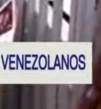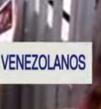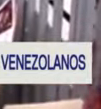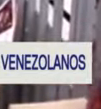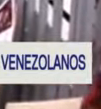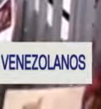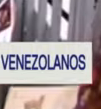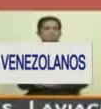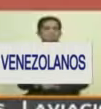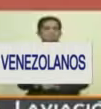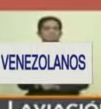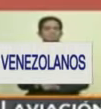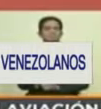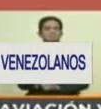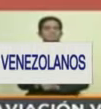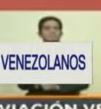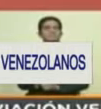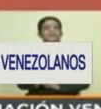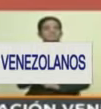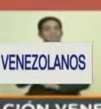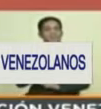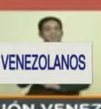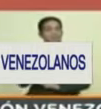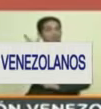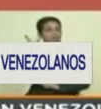maltrataron a los inmigrantes. Los testimonios son